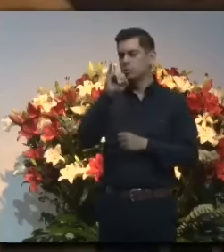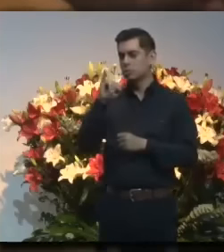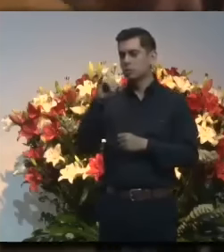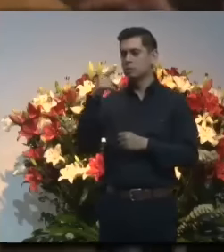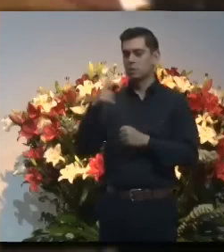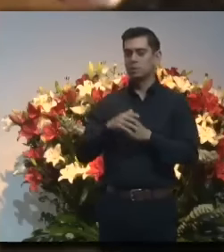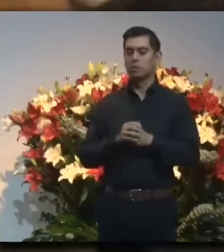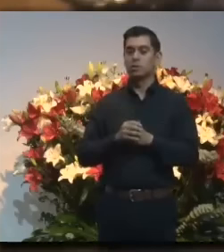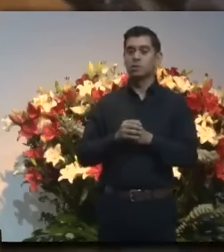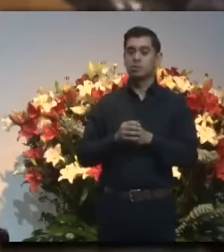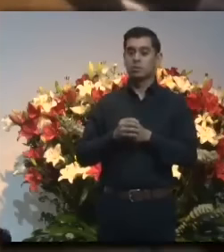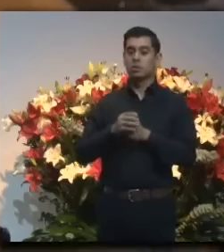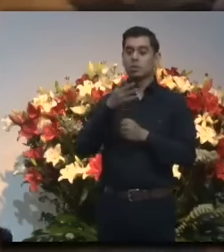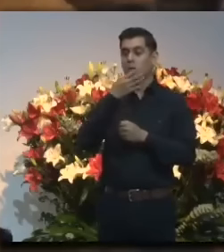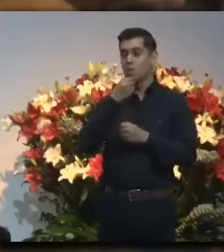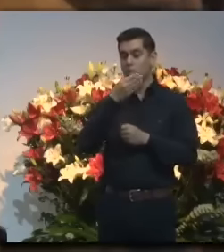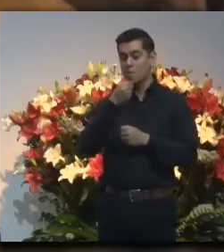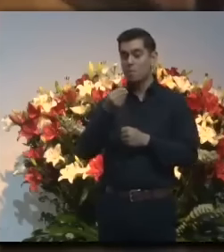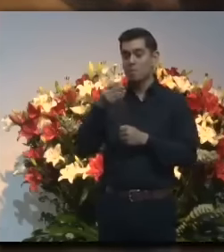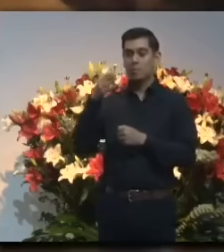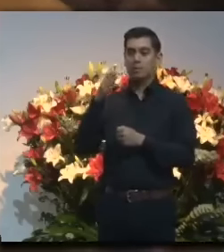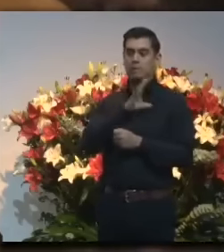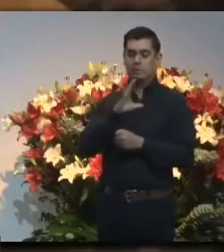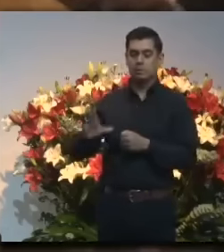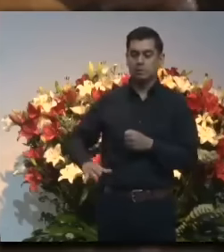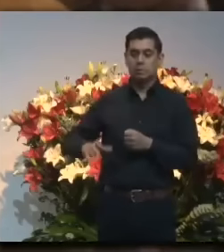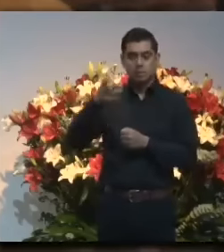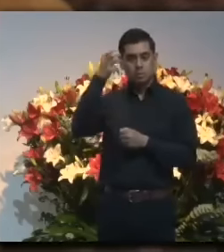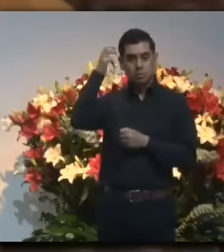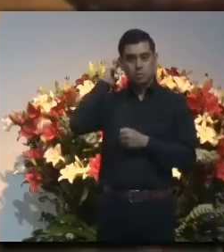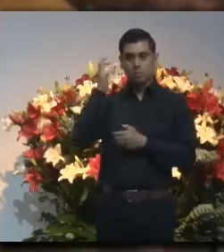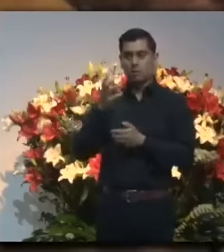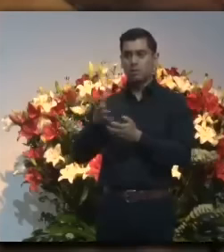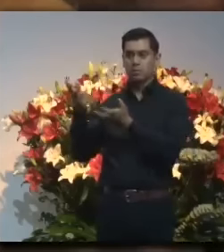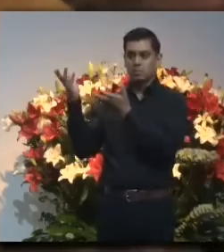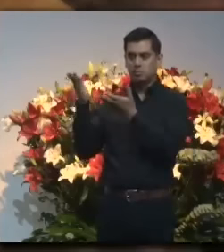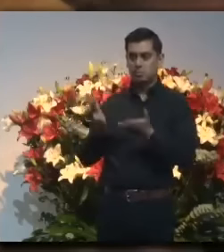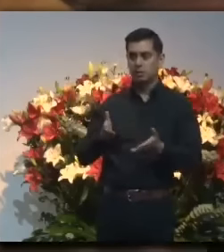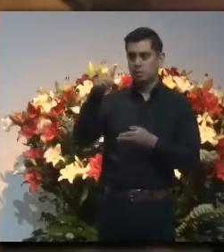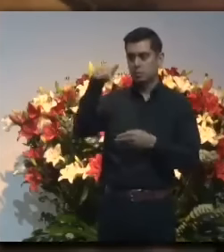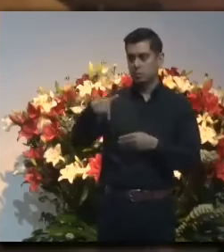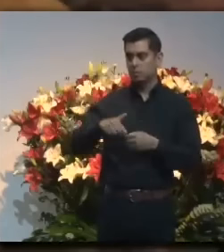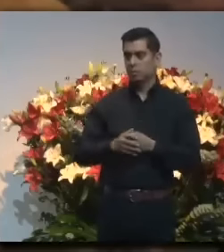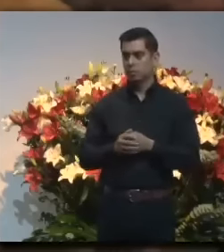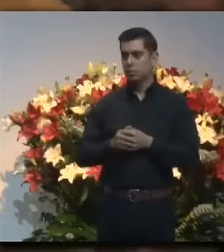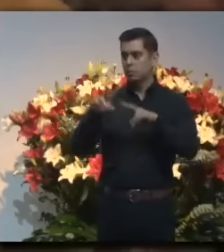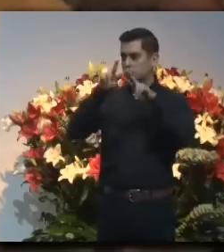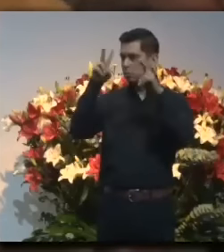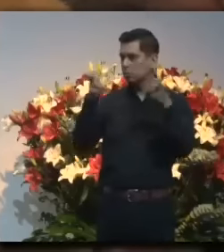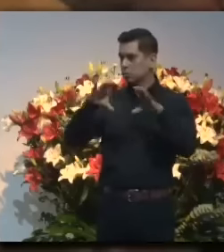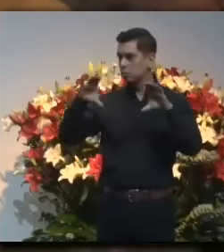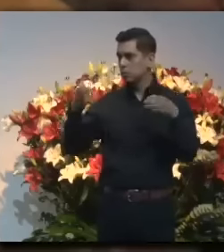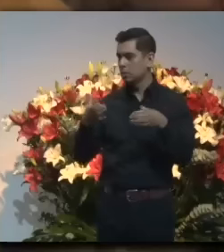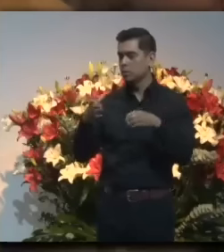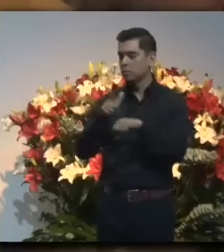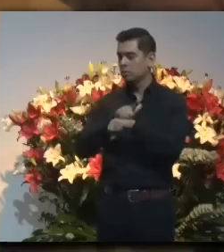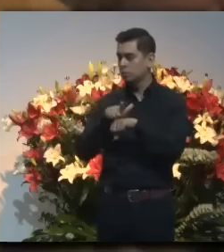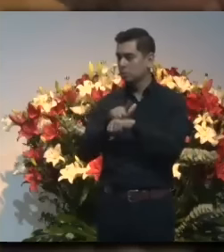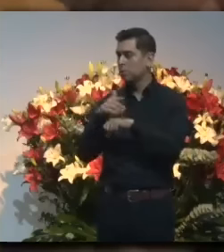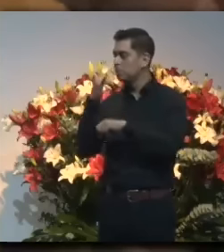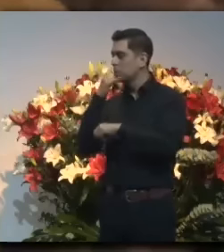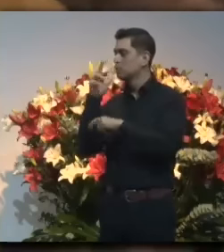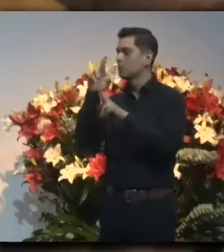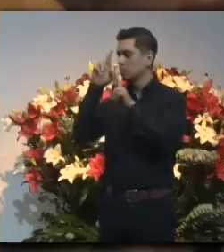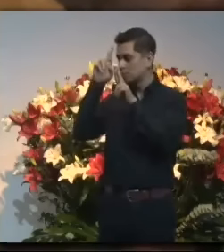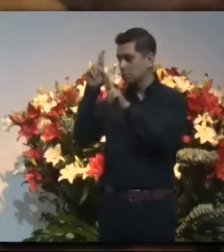que Taguada, cuando estuvo aquí, se le hicieron cuestionamientos de la misma índole. Te pedimos ir concluyendo tu pregunta, sobre la comunidad, asegurando que él apoyaba e iba a